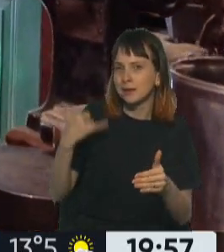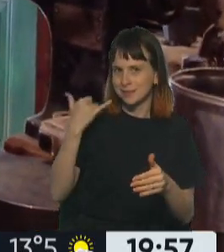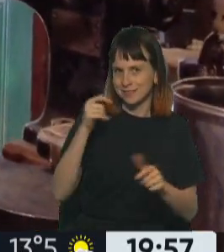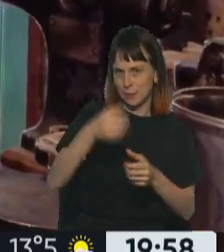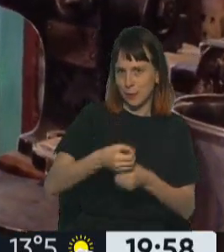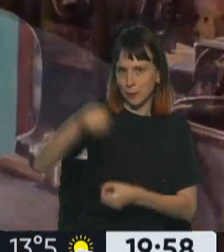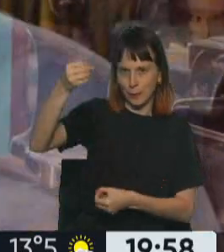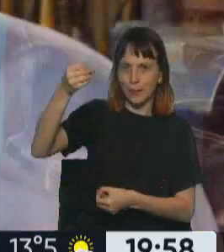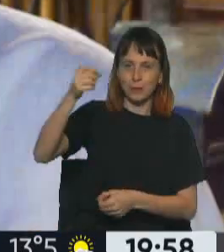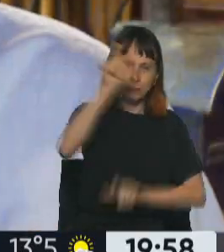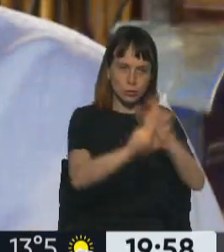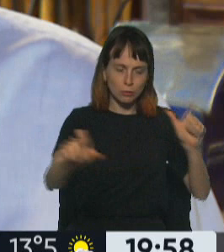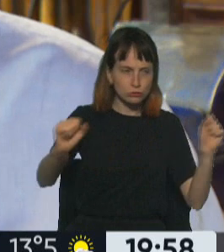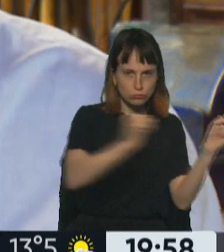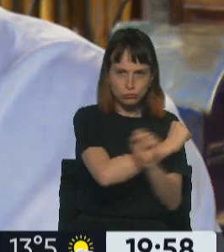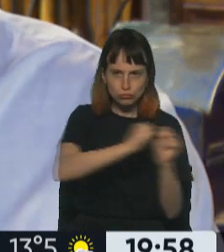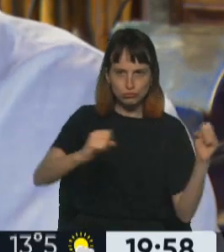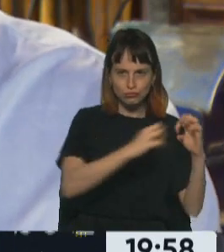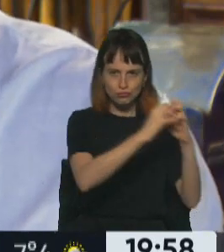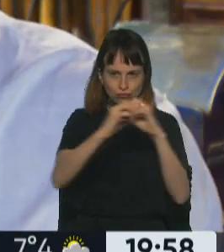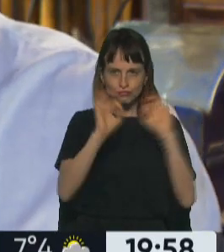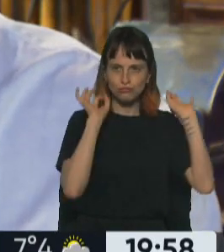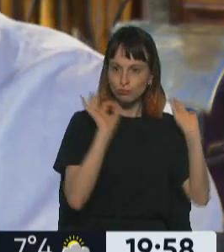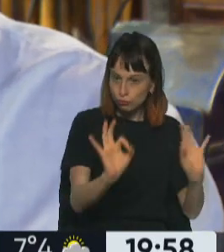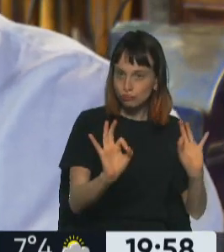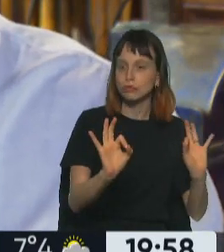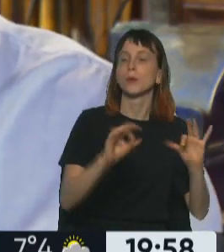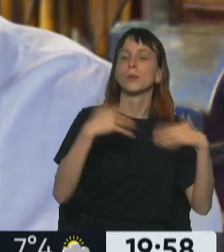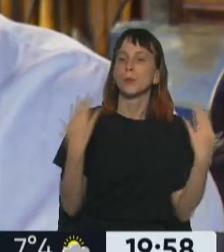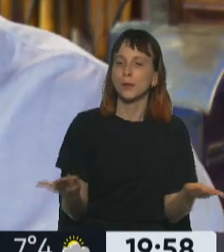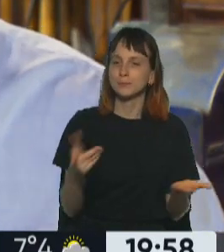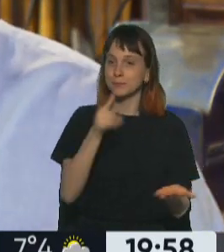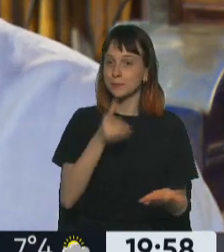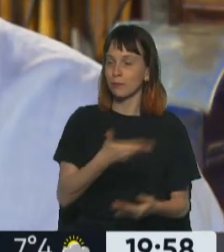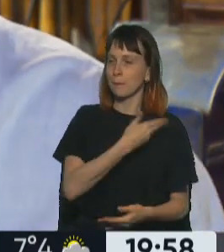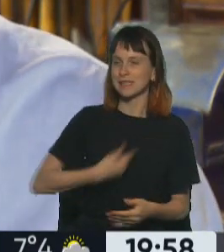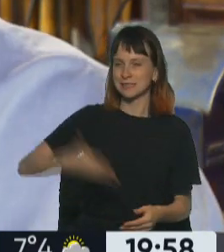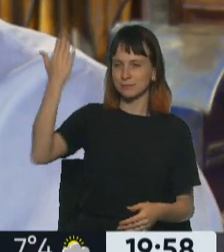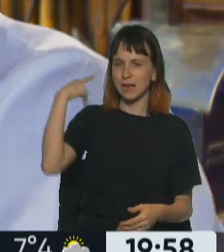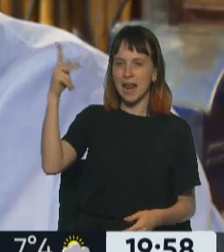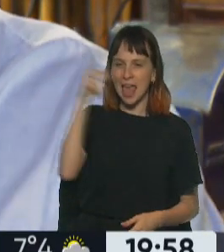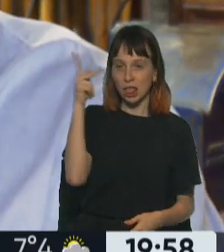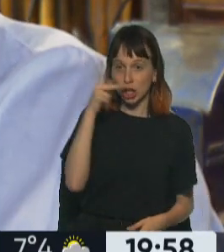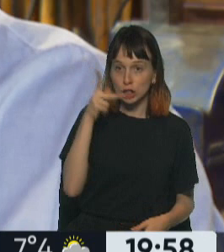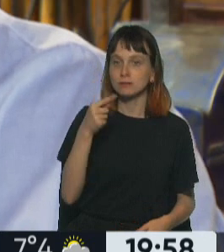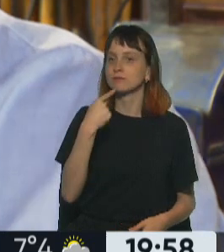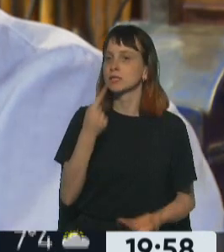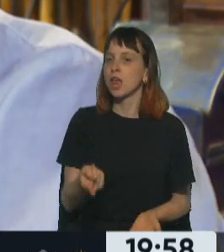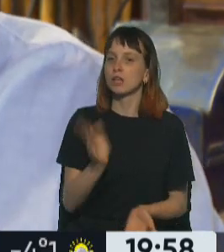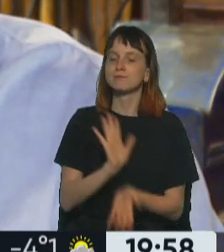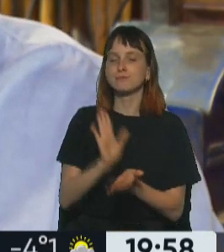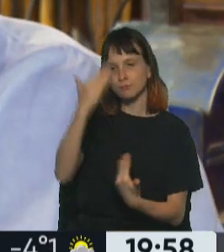que fue aprobado por muchísima gente, creo que fue el presidente Néstor Kirchner, le dio rango de